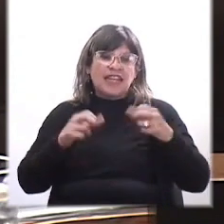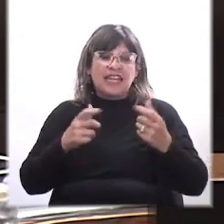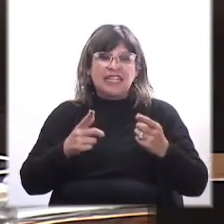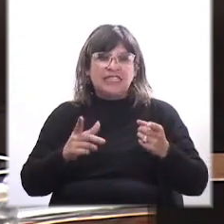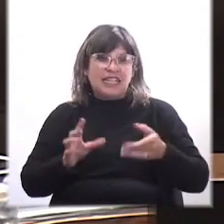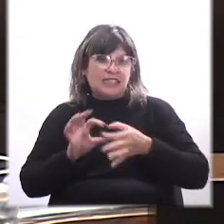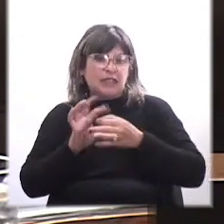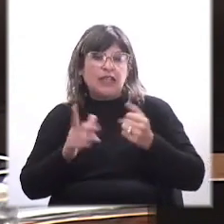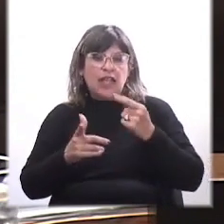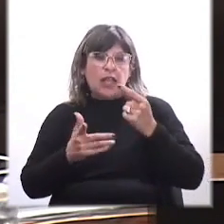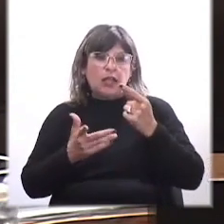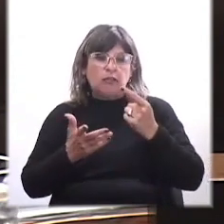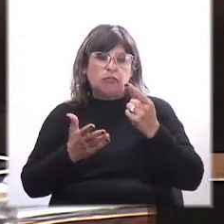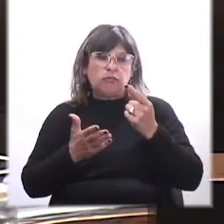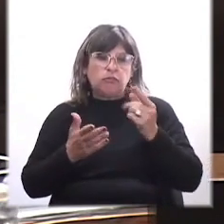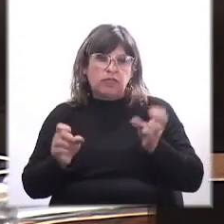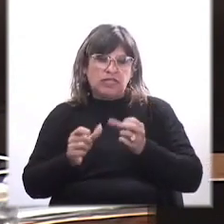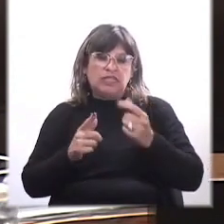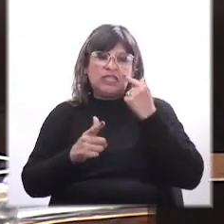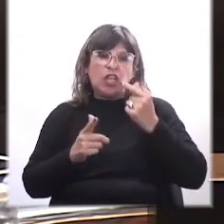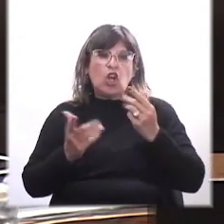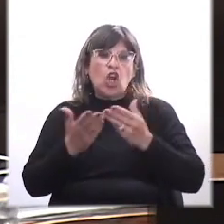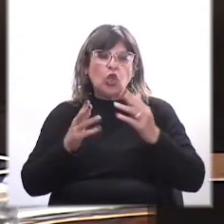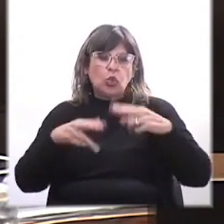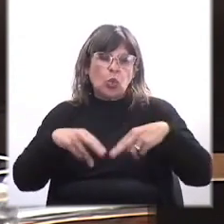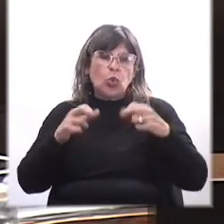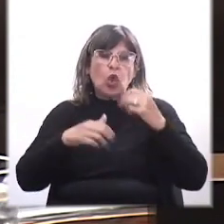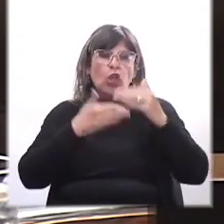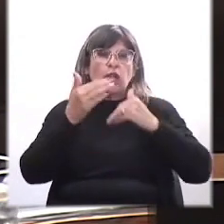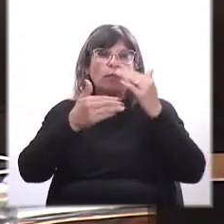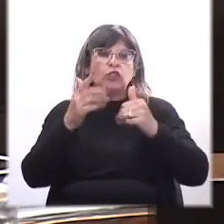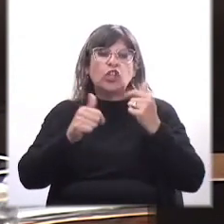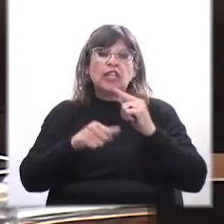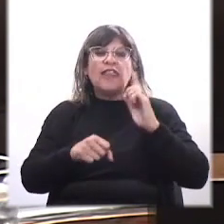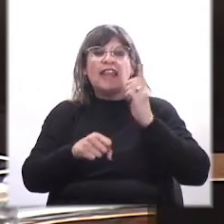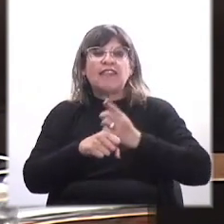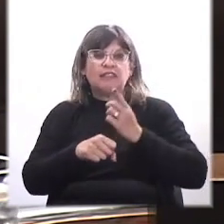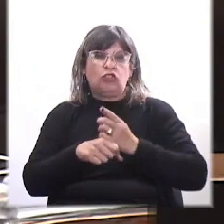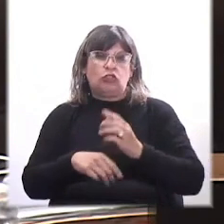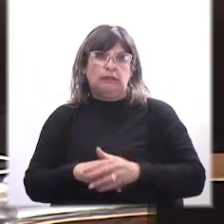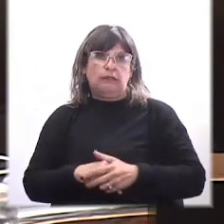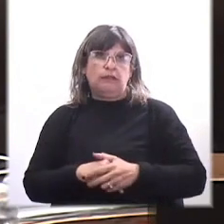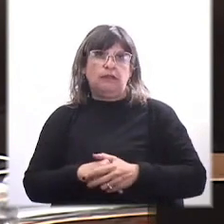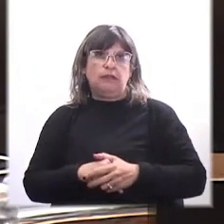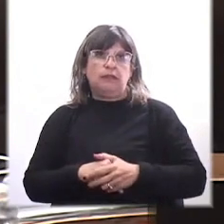variables producidas durante los estudios y el proceso de toma de decisiones.